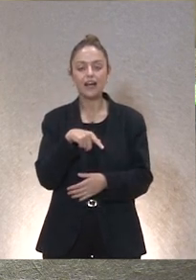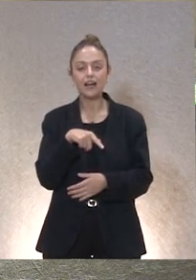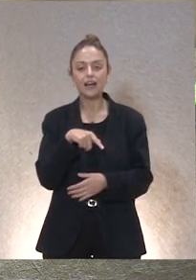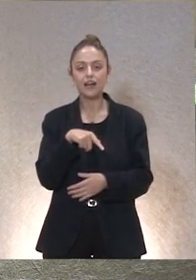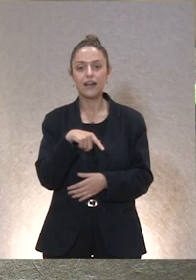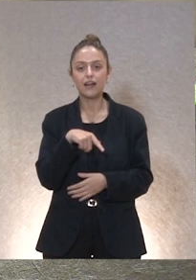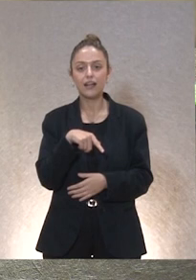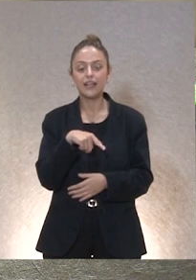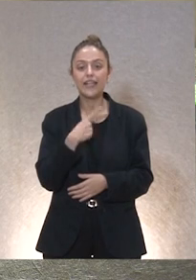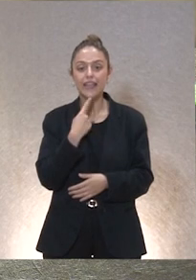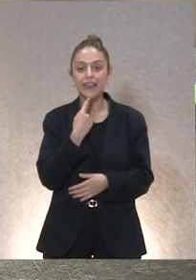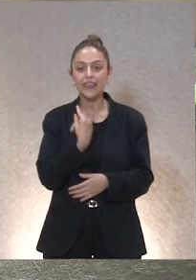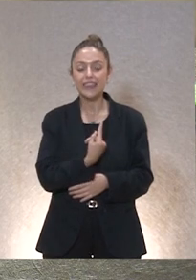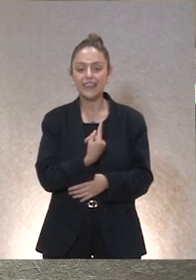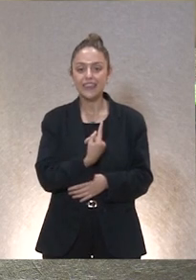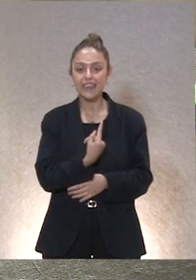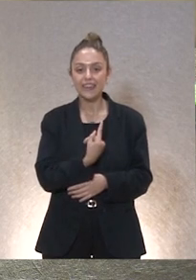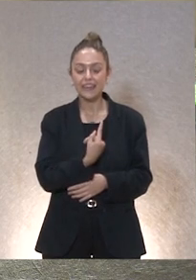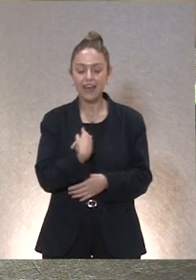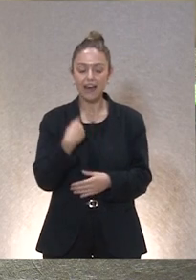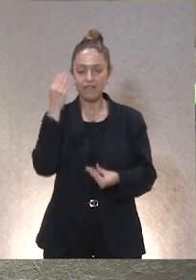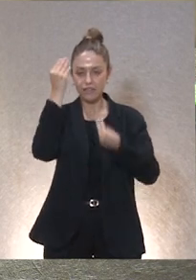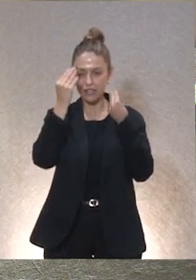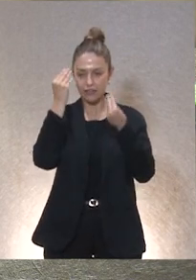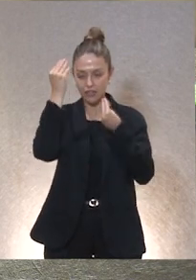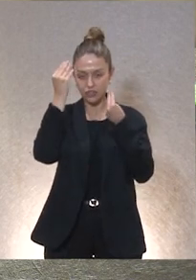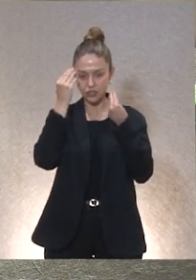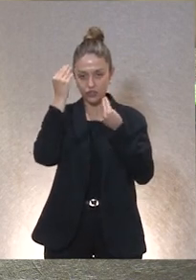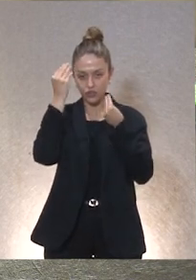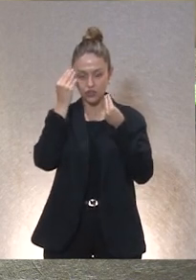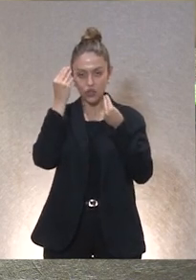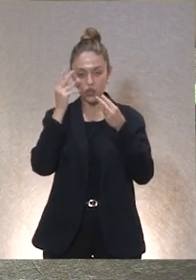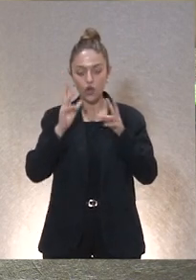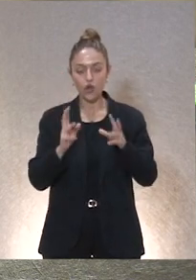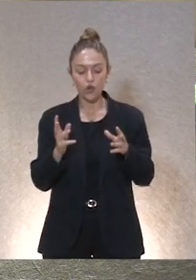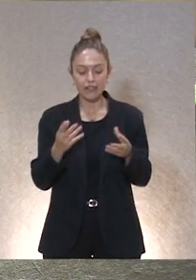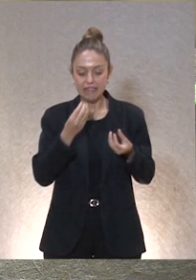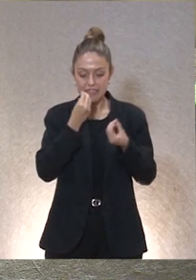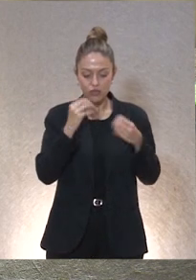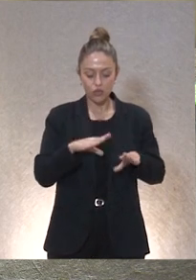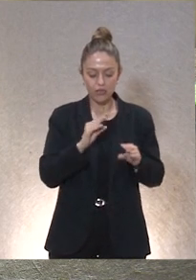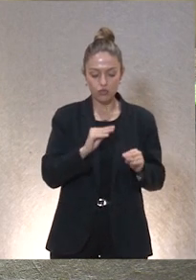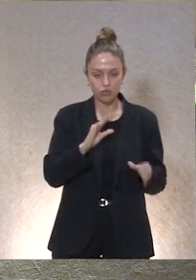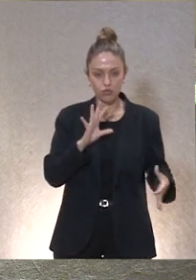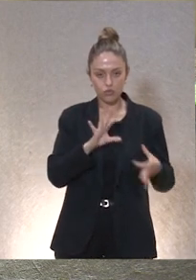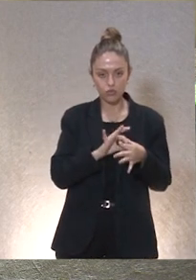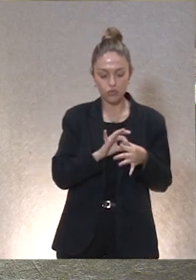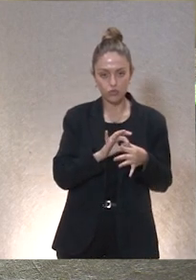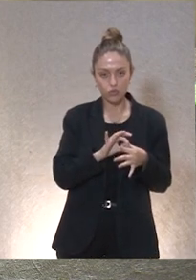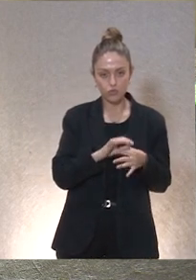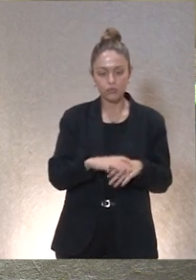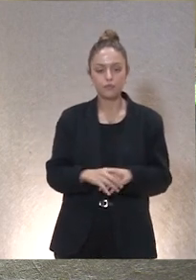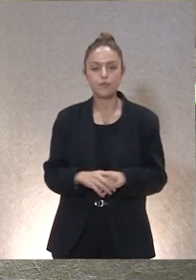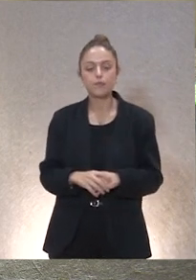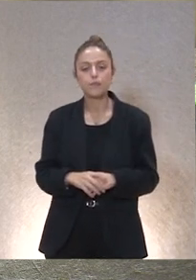que decía hacía esta reflexión en relación a su historia eh que cuentan esa novela